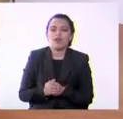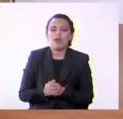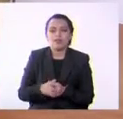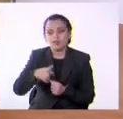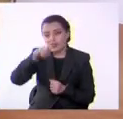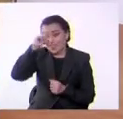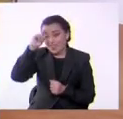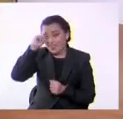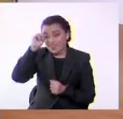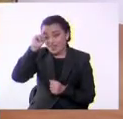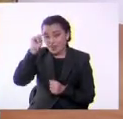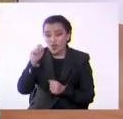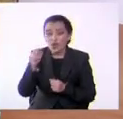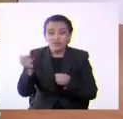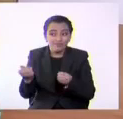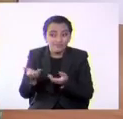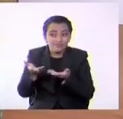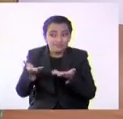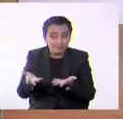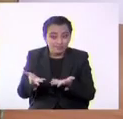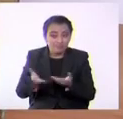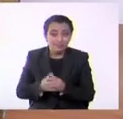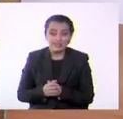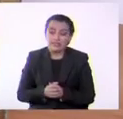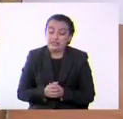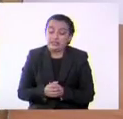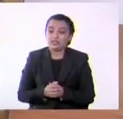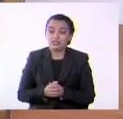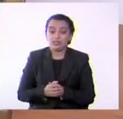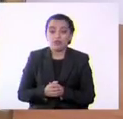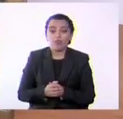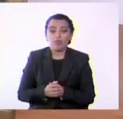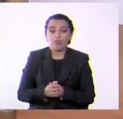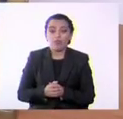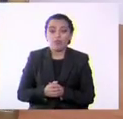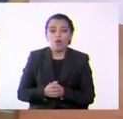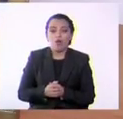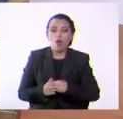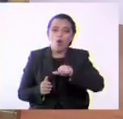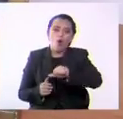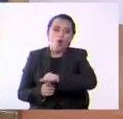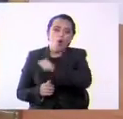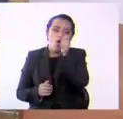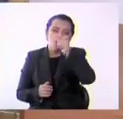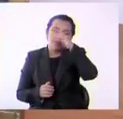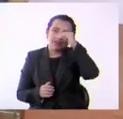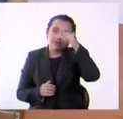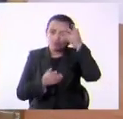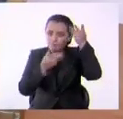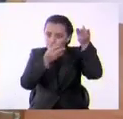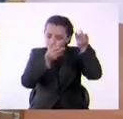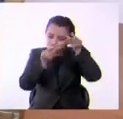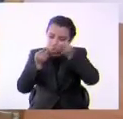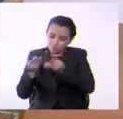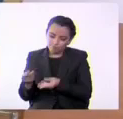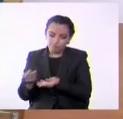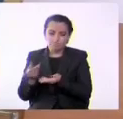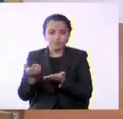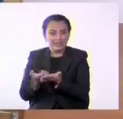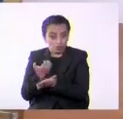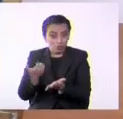están generando? Total. Y cuando hay inversión extranjera, por ejemplo, las empresas requieren